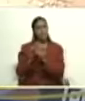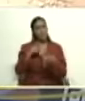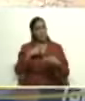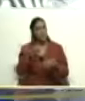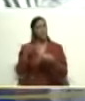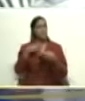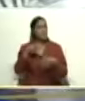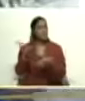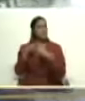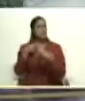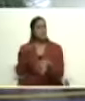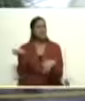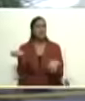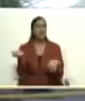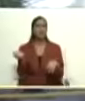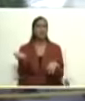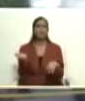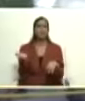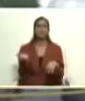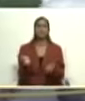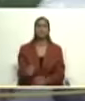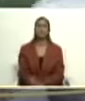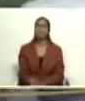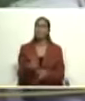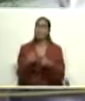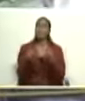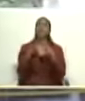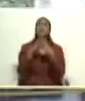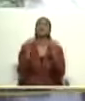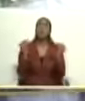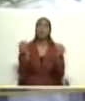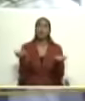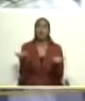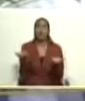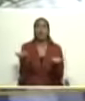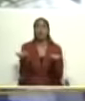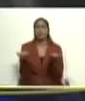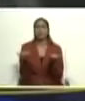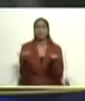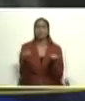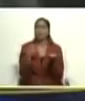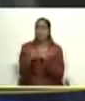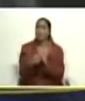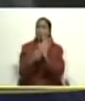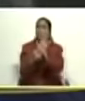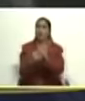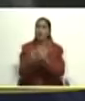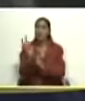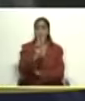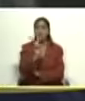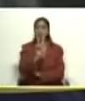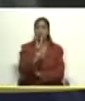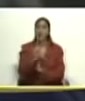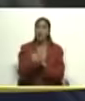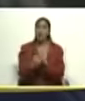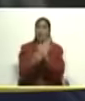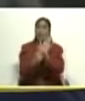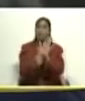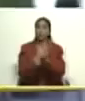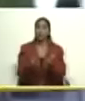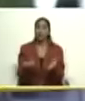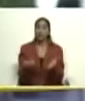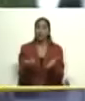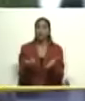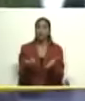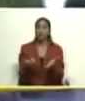ver. Pero todo esto, presidente, hemos demostrado el país. Y yo le pido a todos, vamos a